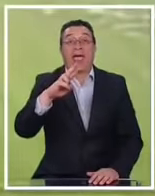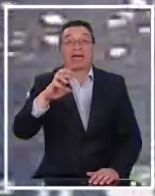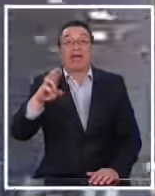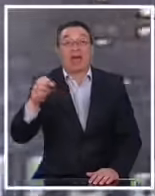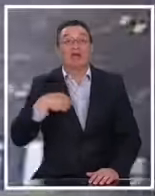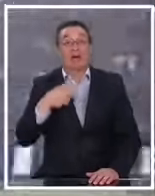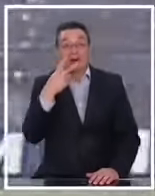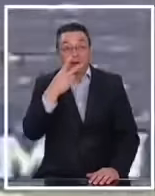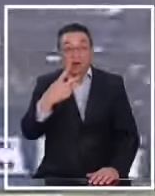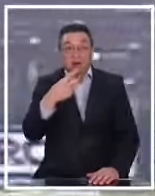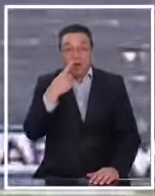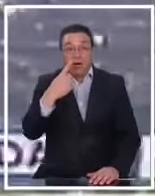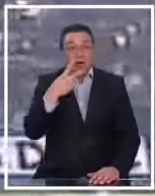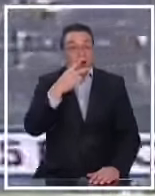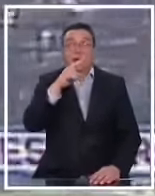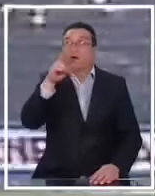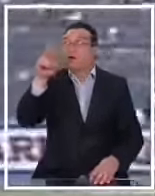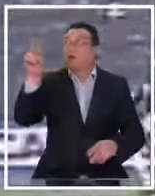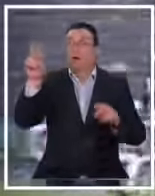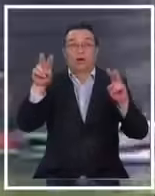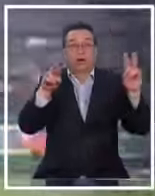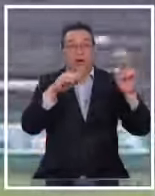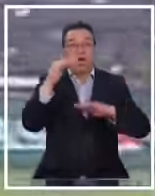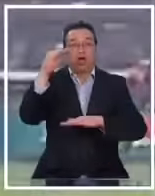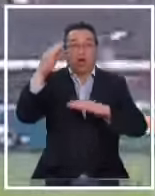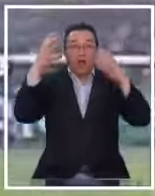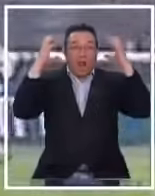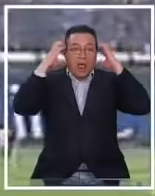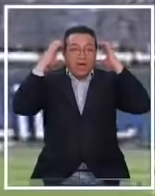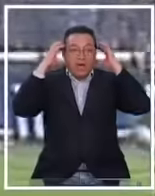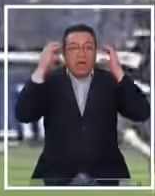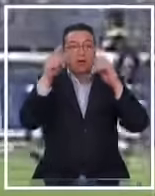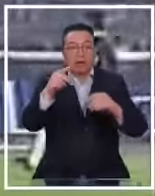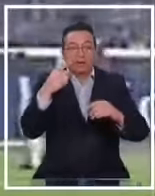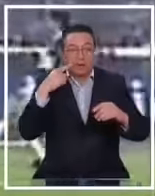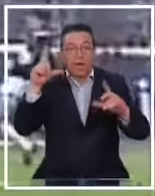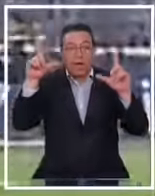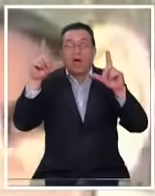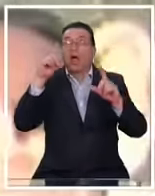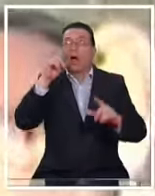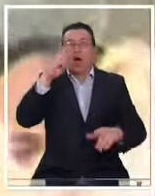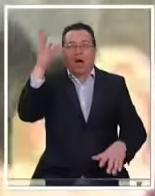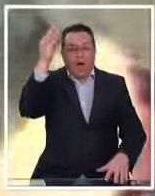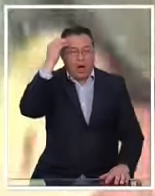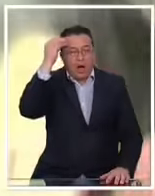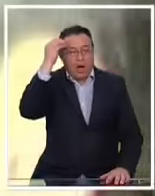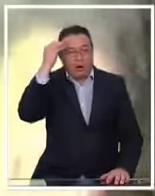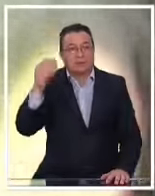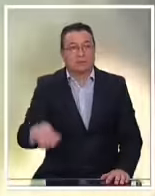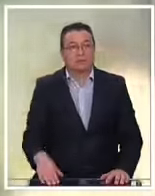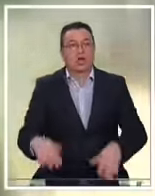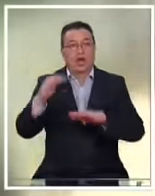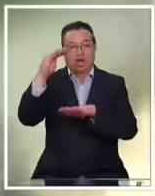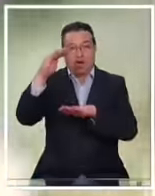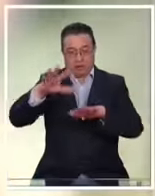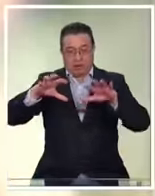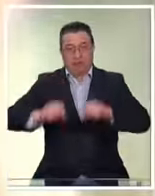se me ocurre y se me viene a la cabeza cuando hablamos de la Copa Libertadores, esa imagen en la que tengo presente. La Copa se va a quedar en